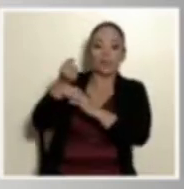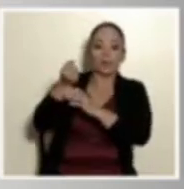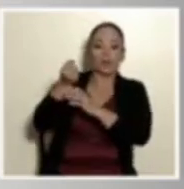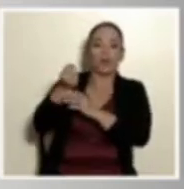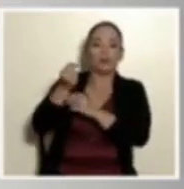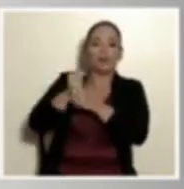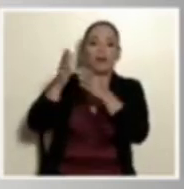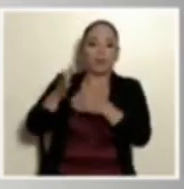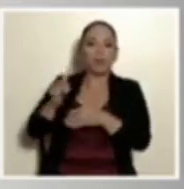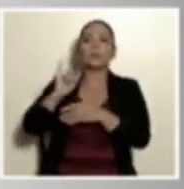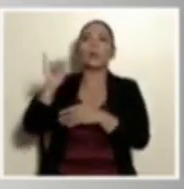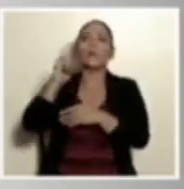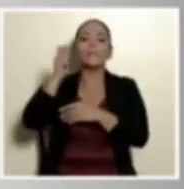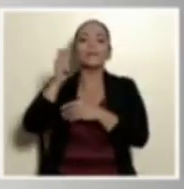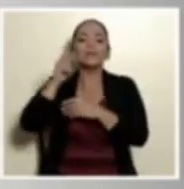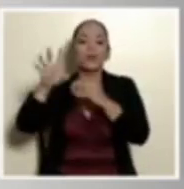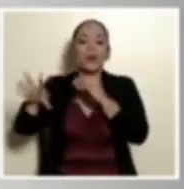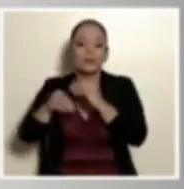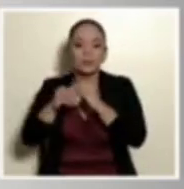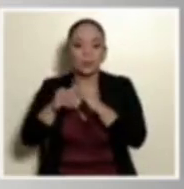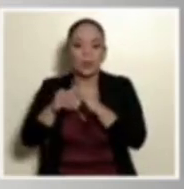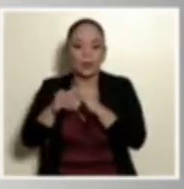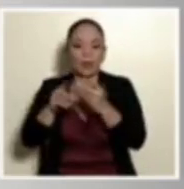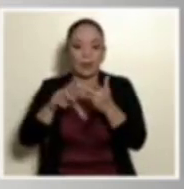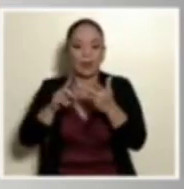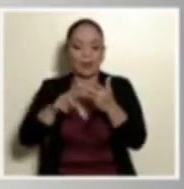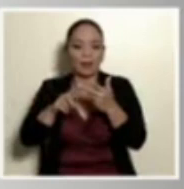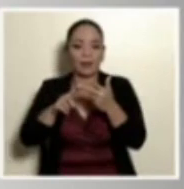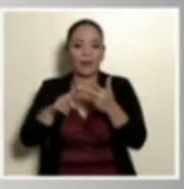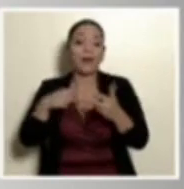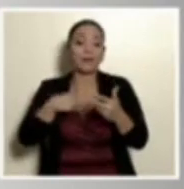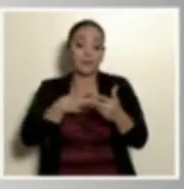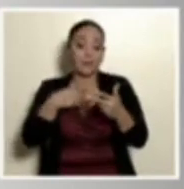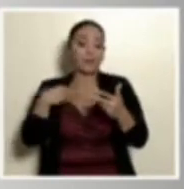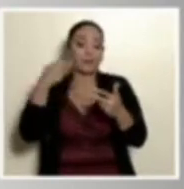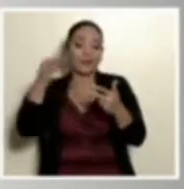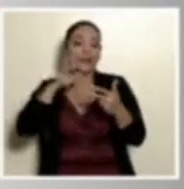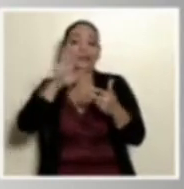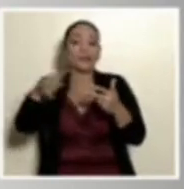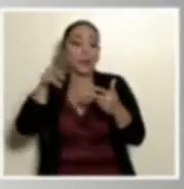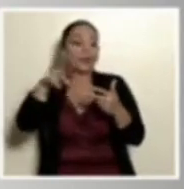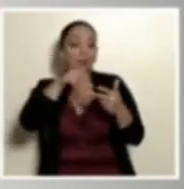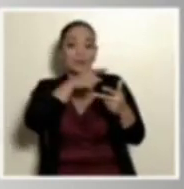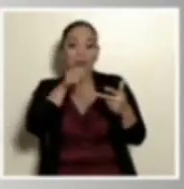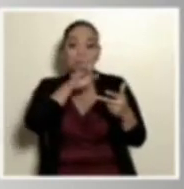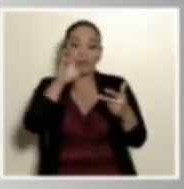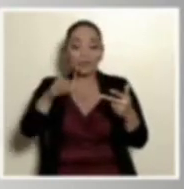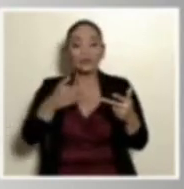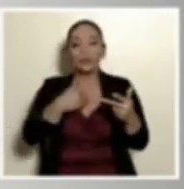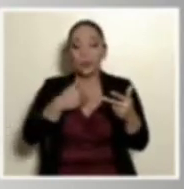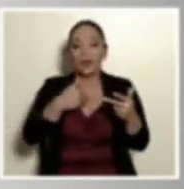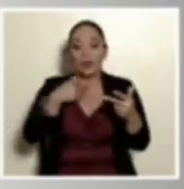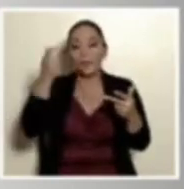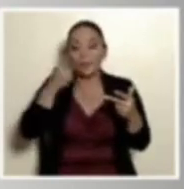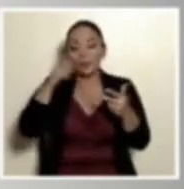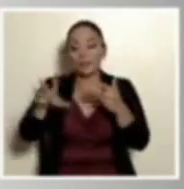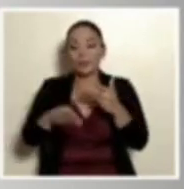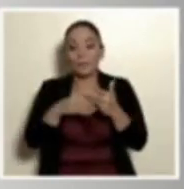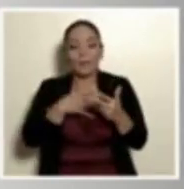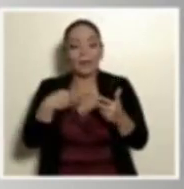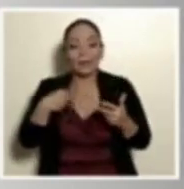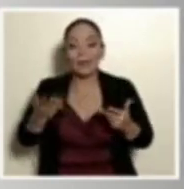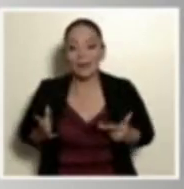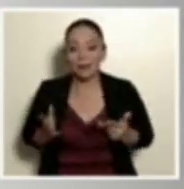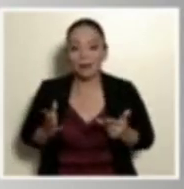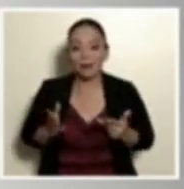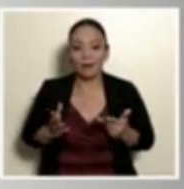pensión adicional. A mí me encantaría que todos los costarricenses tuvieran una pensión adicional. Bueno, me encantaría que todos los costarricenses tuvieran una